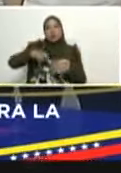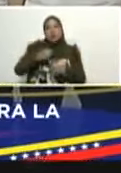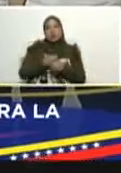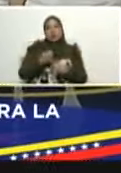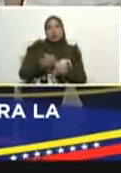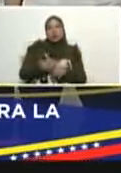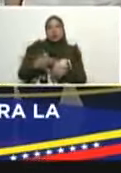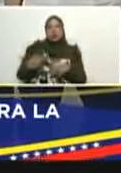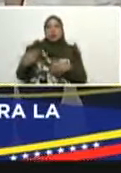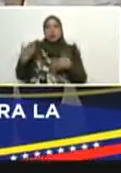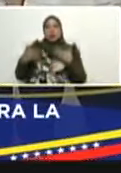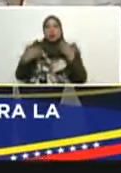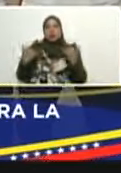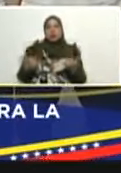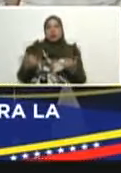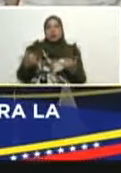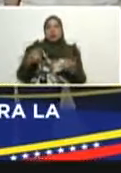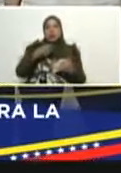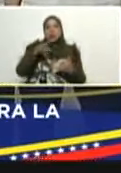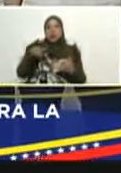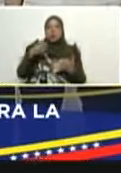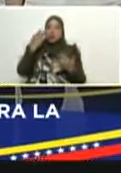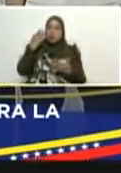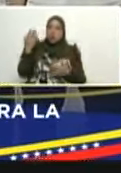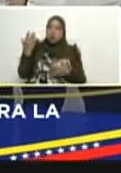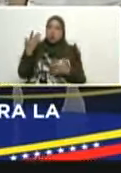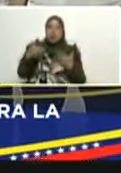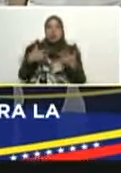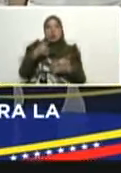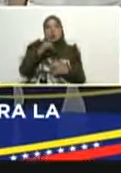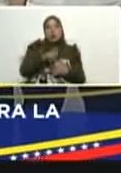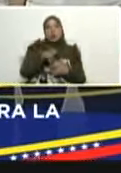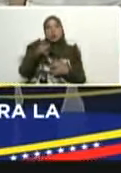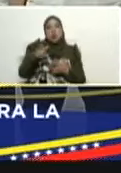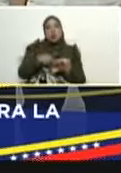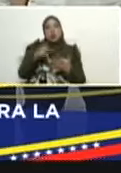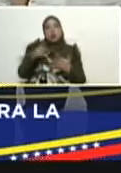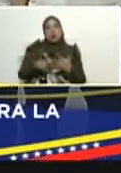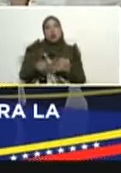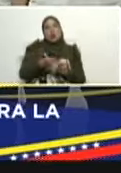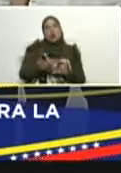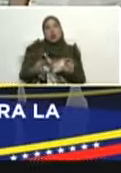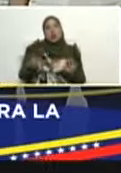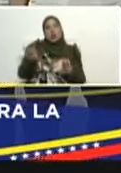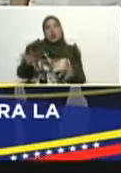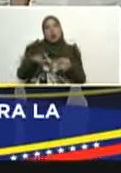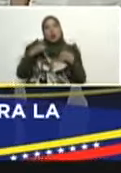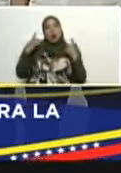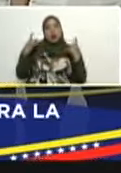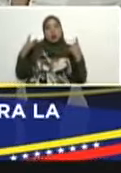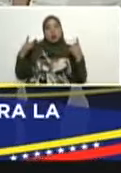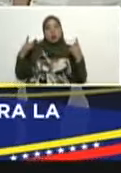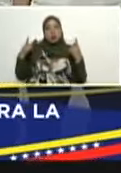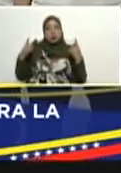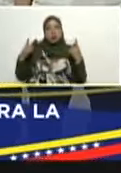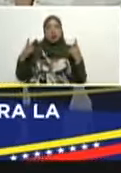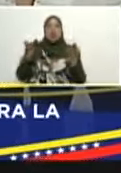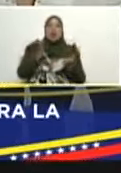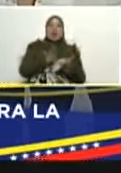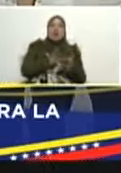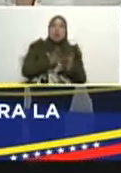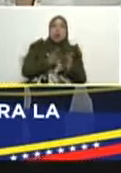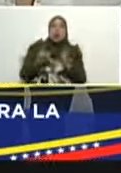rutas, porque esto se conecta con todos los laboratorios de todos los planteles educativos de La Guaira, donde van a realizarse las